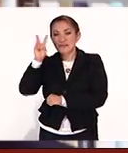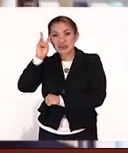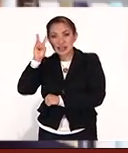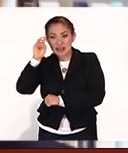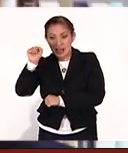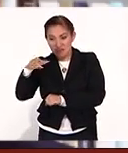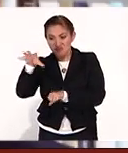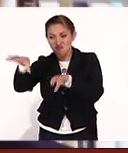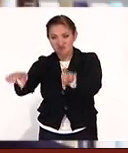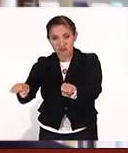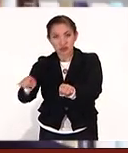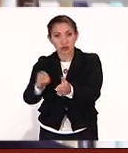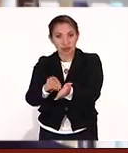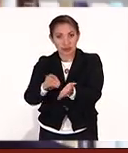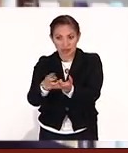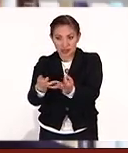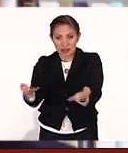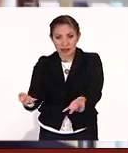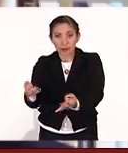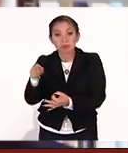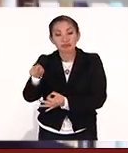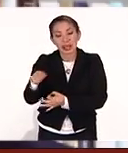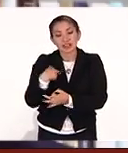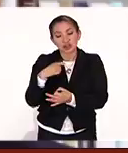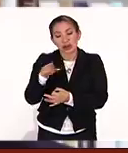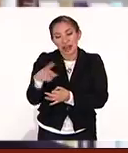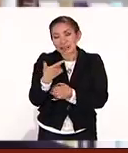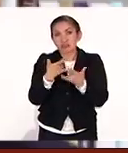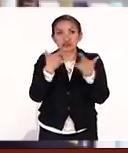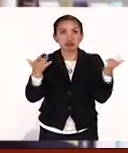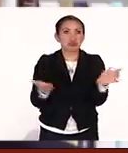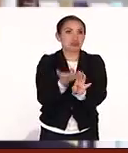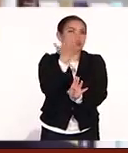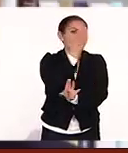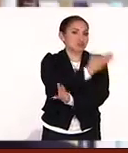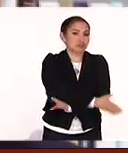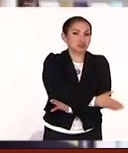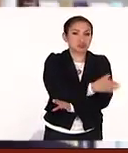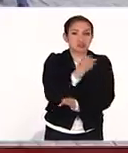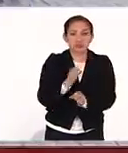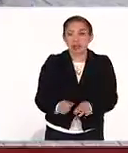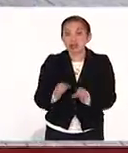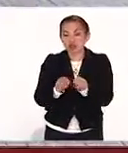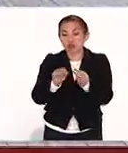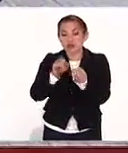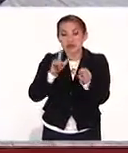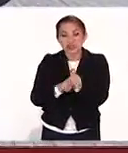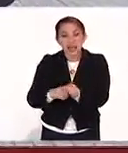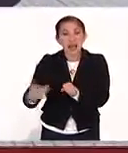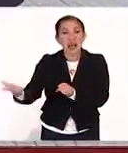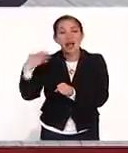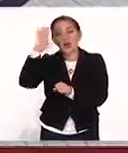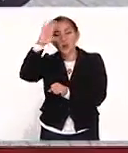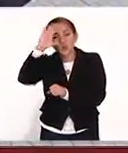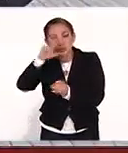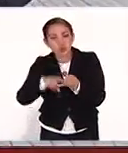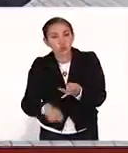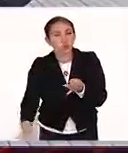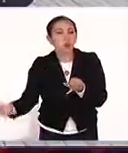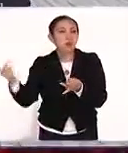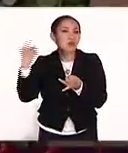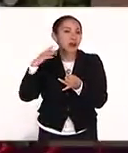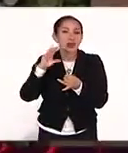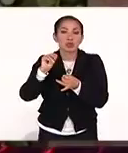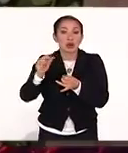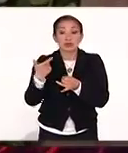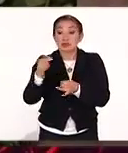muy importante señalar que esto tiene una explicación histórica, una explicación sociológica, antropológica, cultural, no es